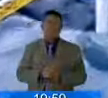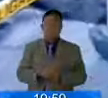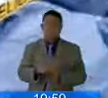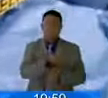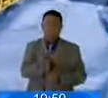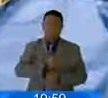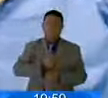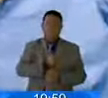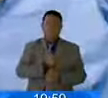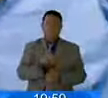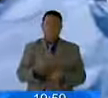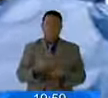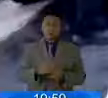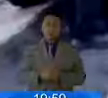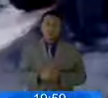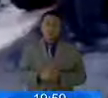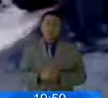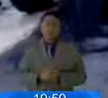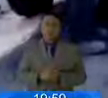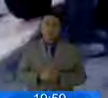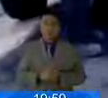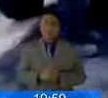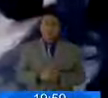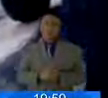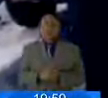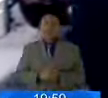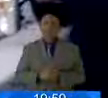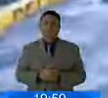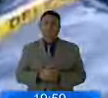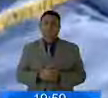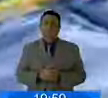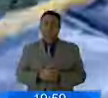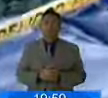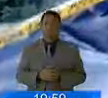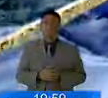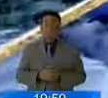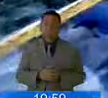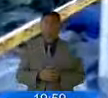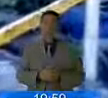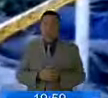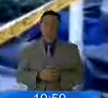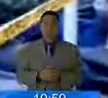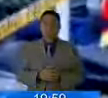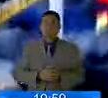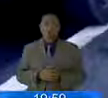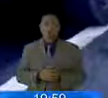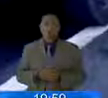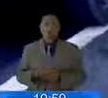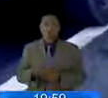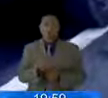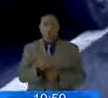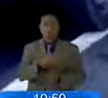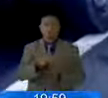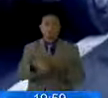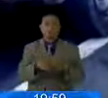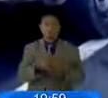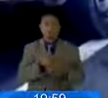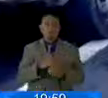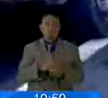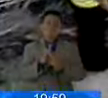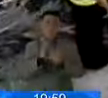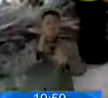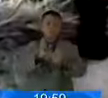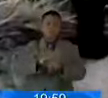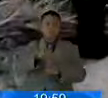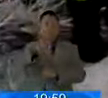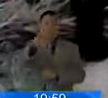lamentable accidente ocurrido el día de hoy. Sí, a las 17 horas, María Mercedes, nos ha conmovido y conmocionado todo el país. Un bus de la cooperativa Flor